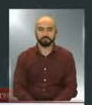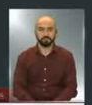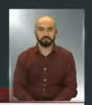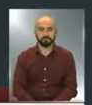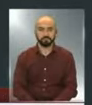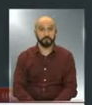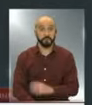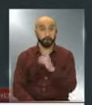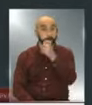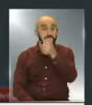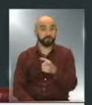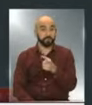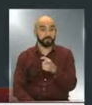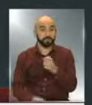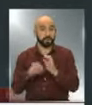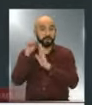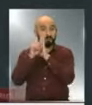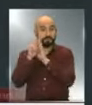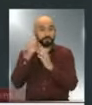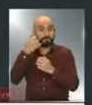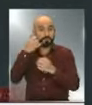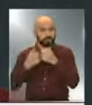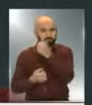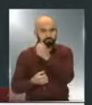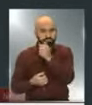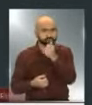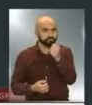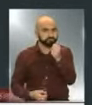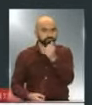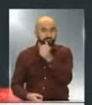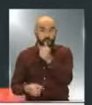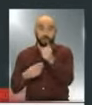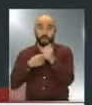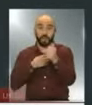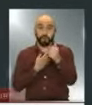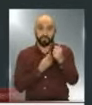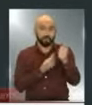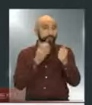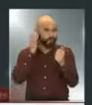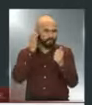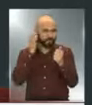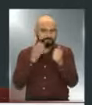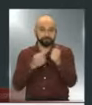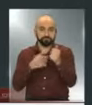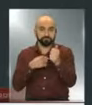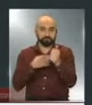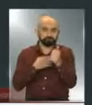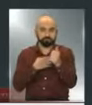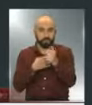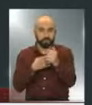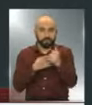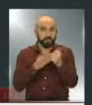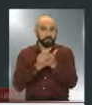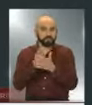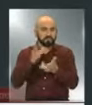Ahí la persona que está grabando con su teléfono celular está bien asustada, porque claro, no es para menos, comienzan a disparar,